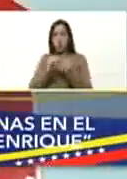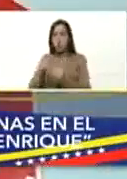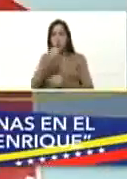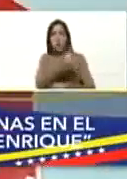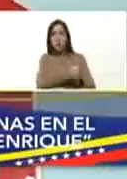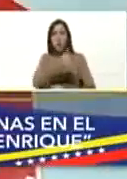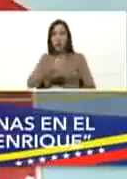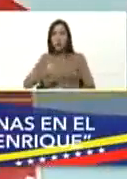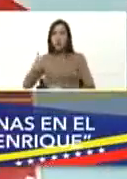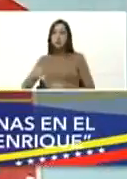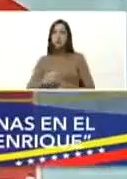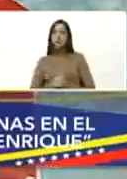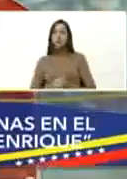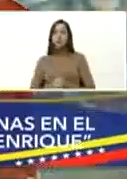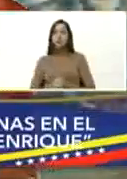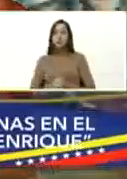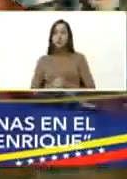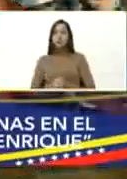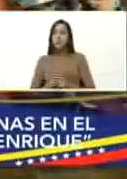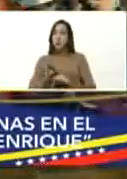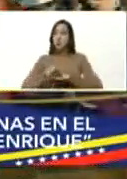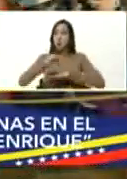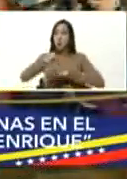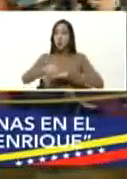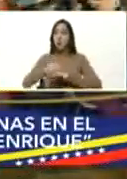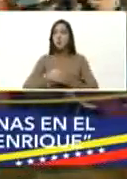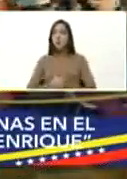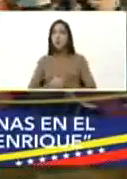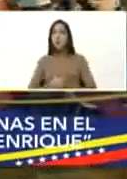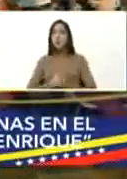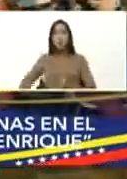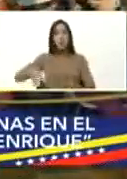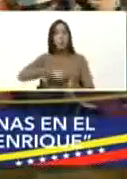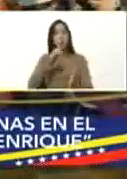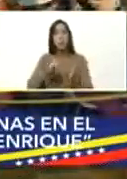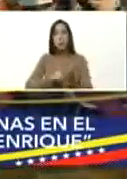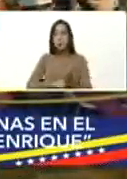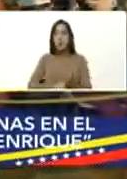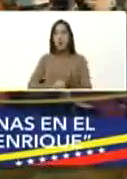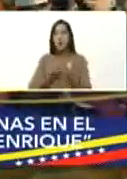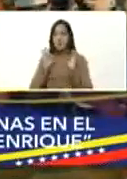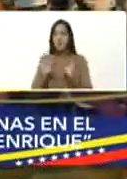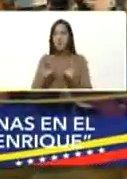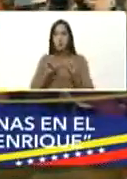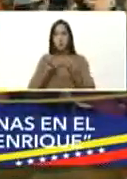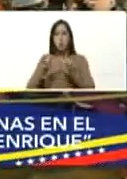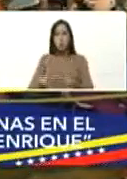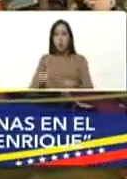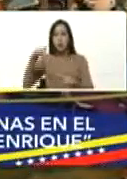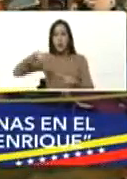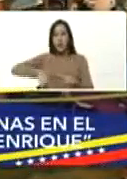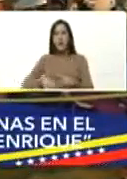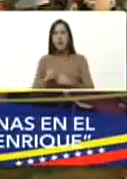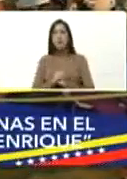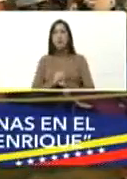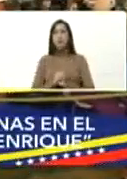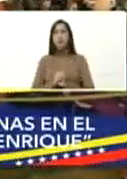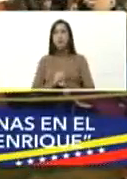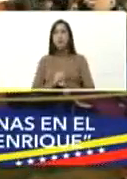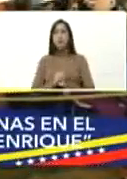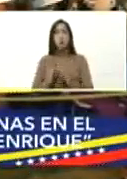en cada municipio, para completar el 100% titularidad aquí en el estado y que todas las personas se